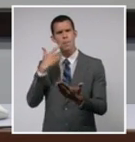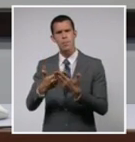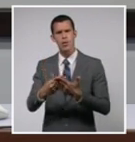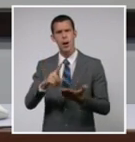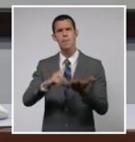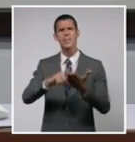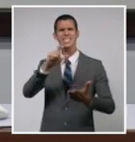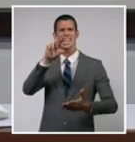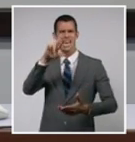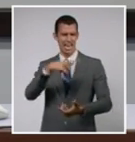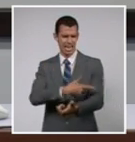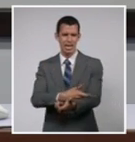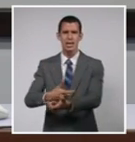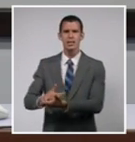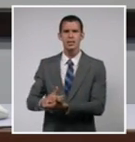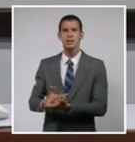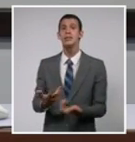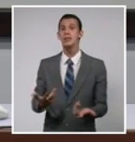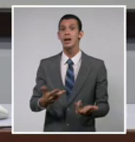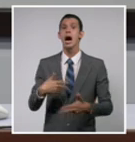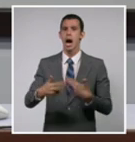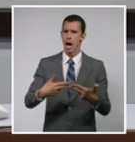En medio de esta situación hemos tenido que mantener